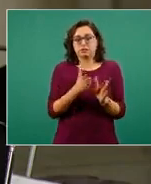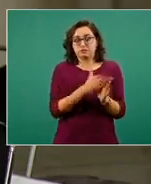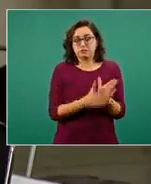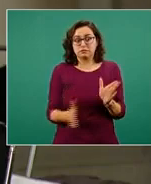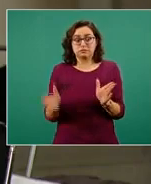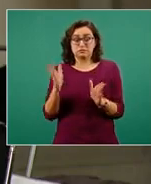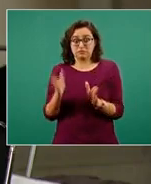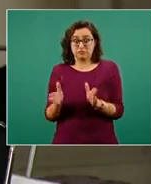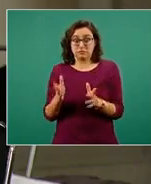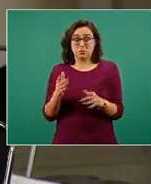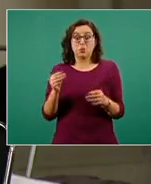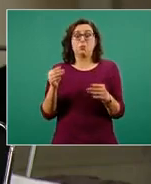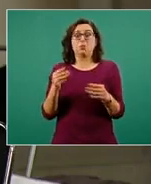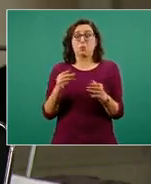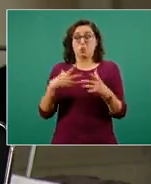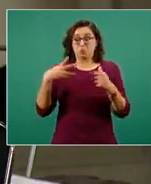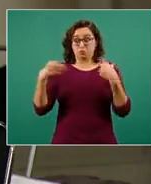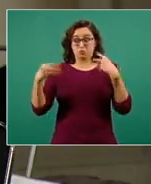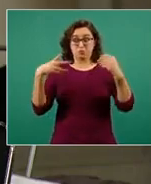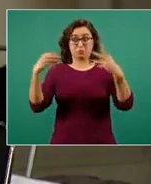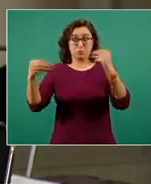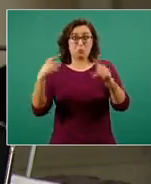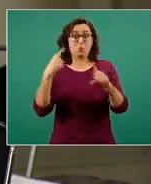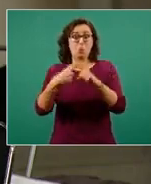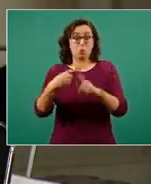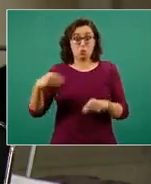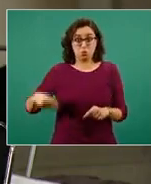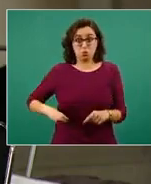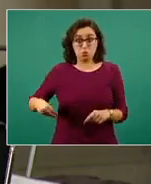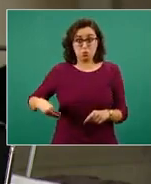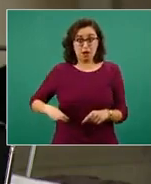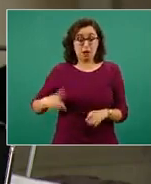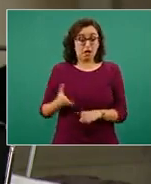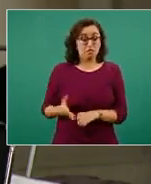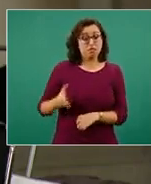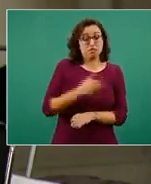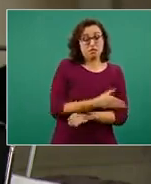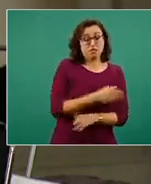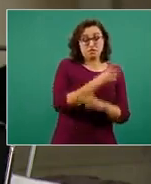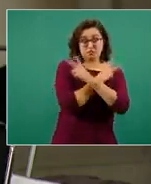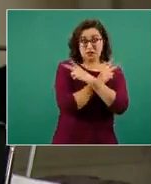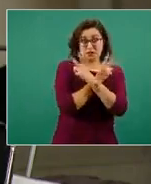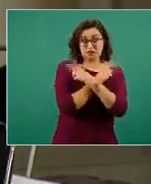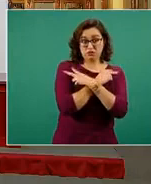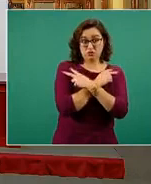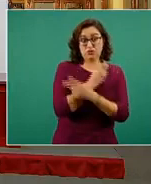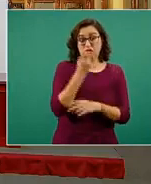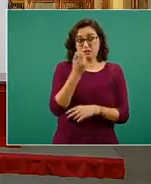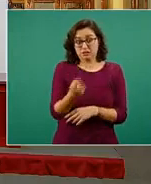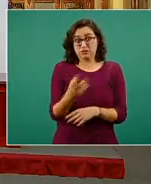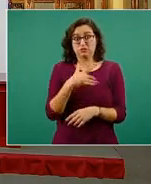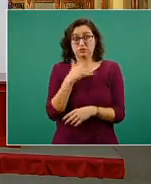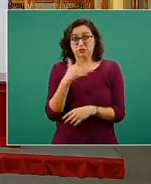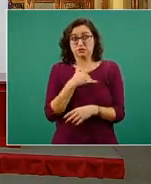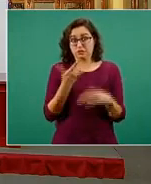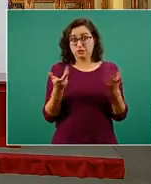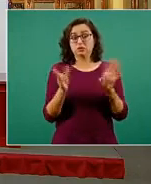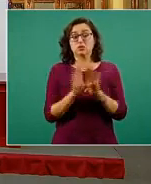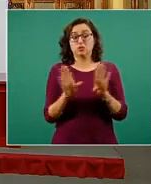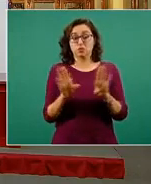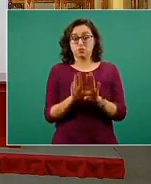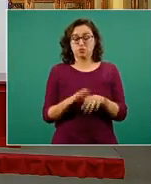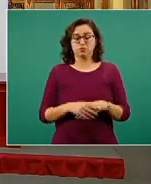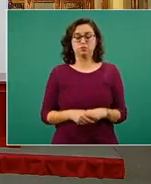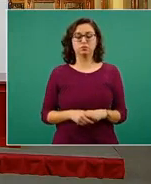vacacional de Semana Santa, ¿qué otras consecuencias ustedes como gobierno han podido detectar que nos pueda compartir el día de hoy? Esa